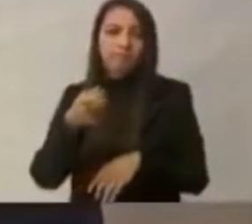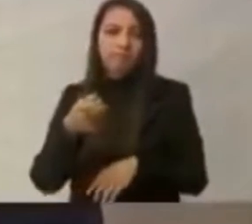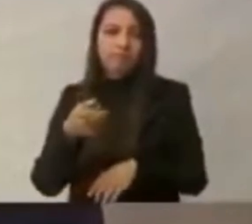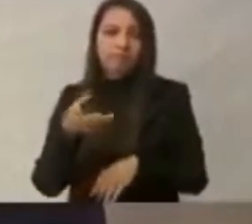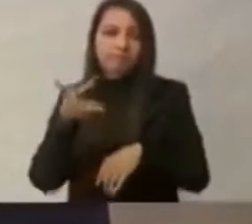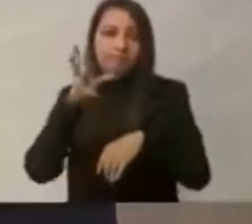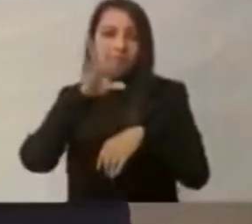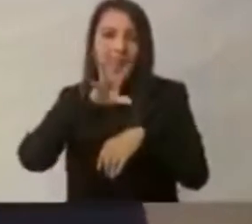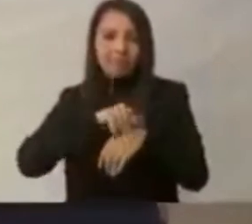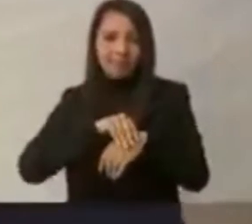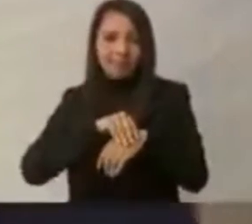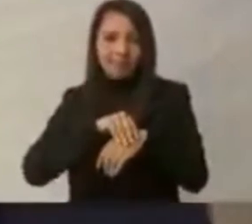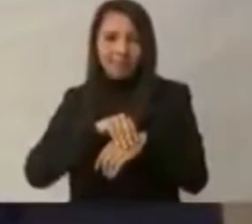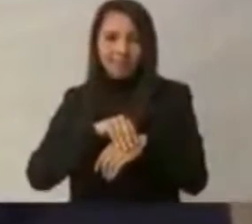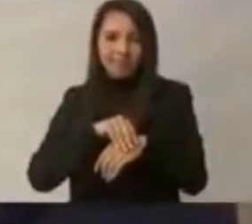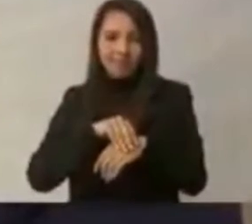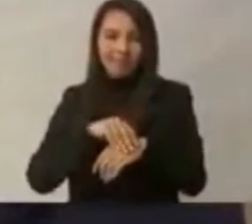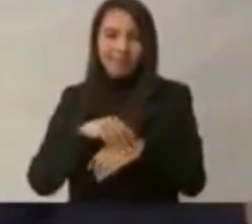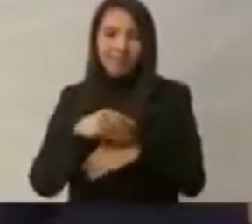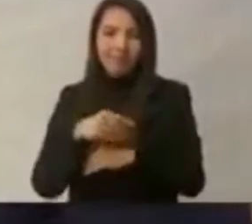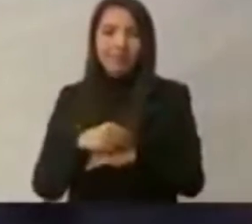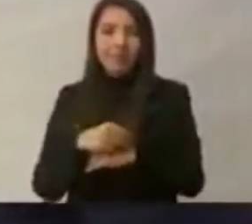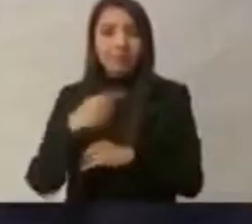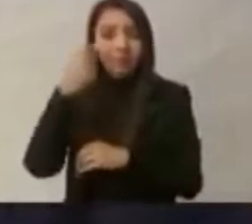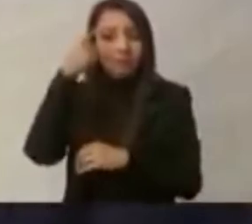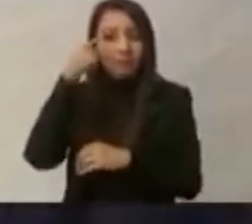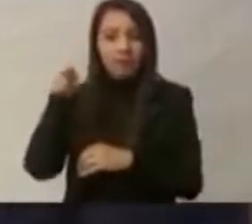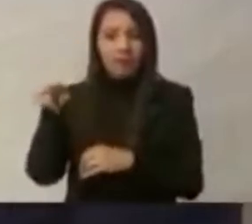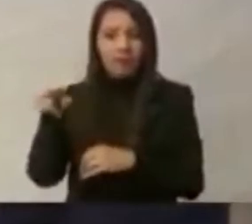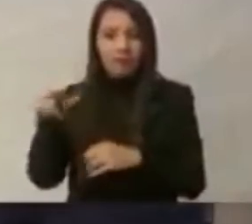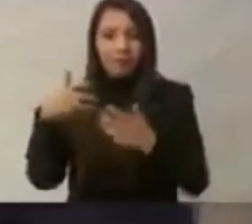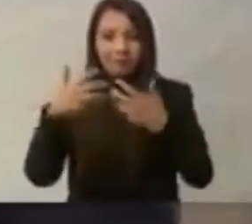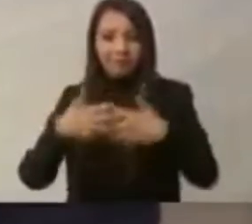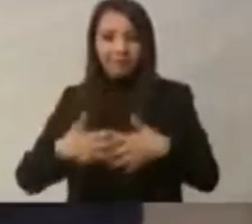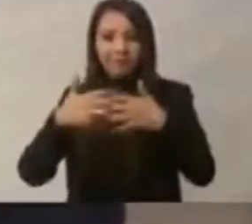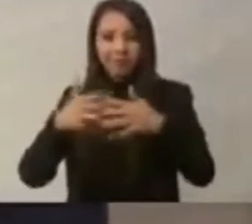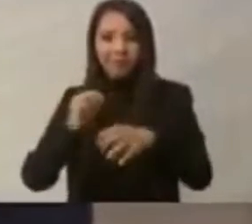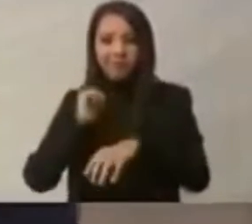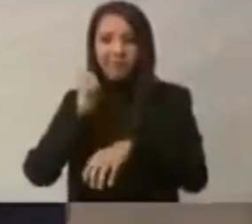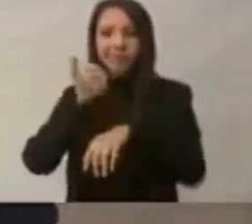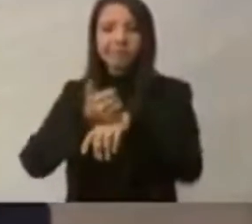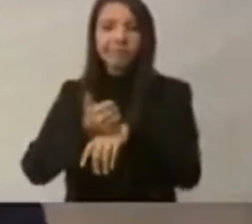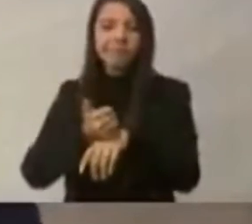el permiso para que esta planta operara.